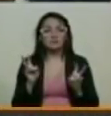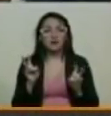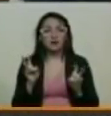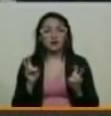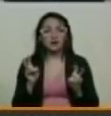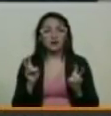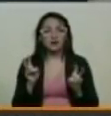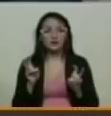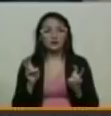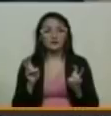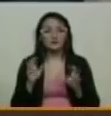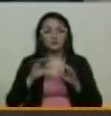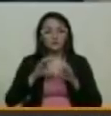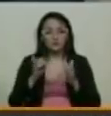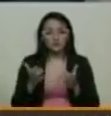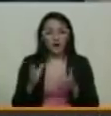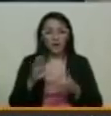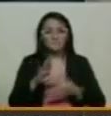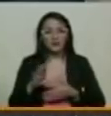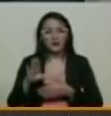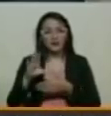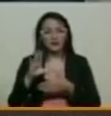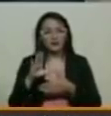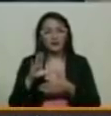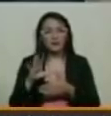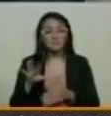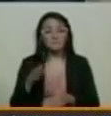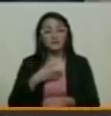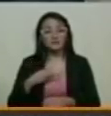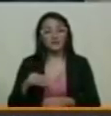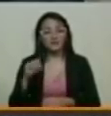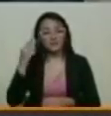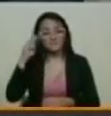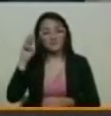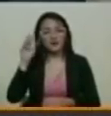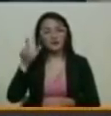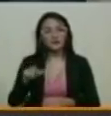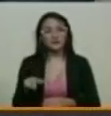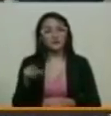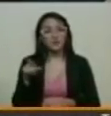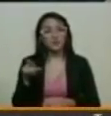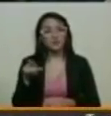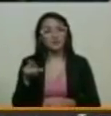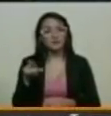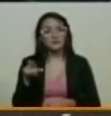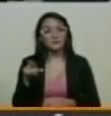nuestro hemisferio americano, y es que el presidente electo de México, Andrés Manuel López Obrador,